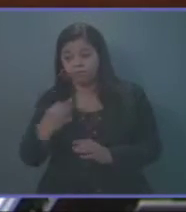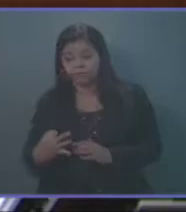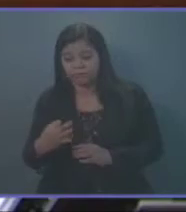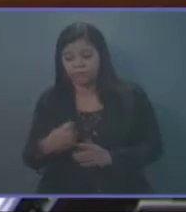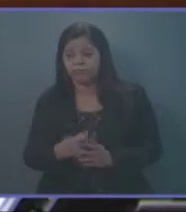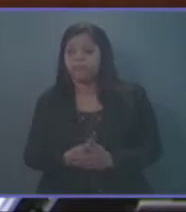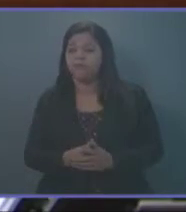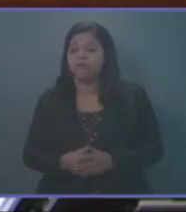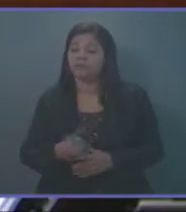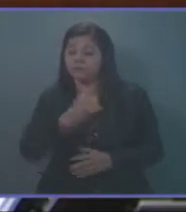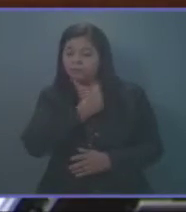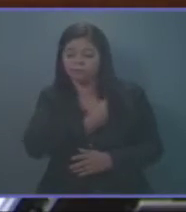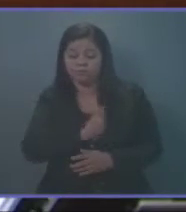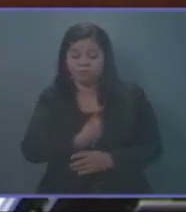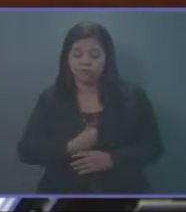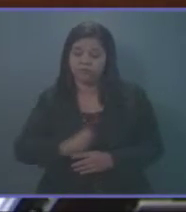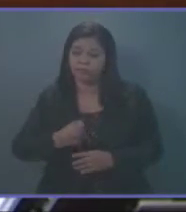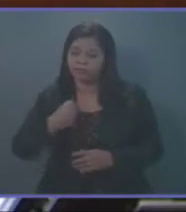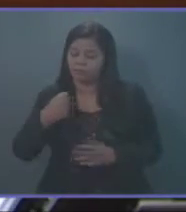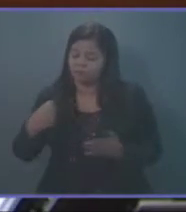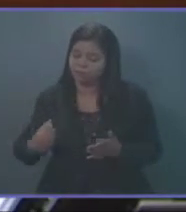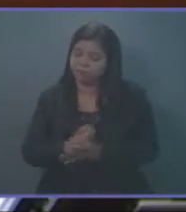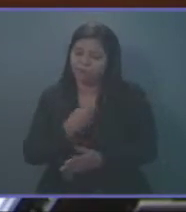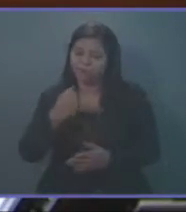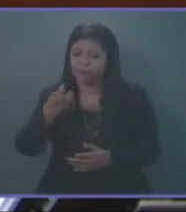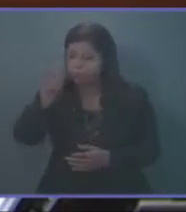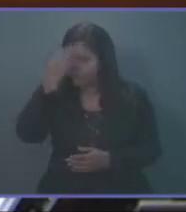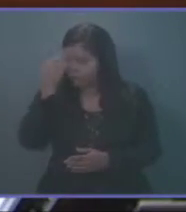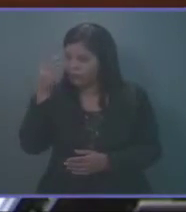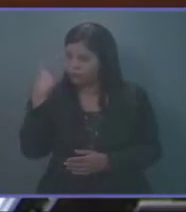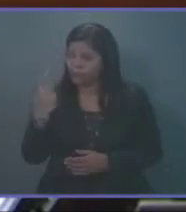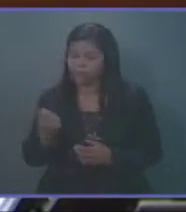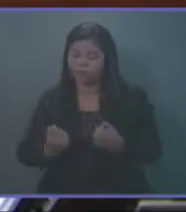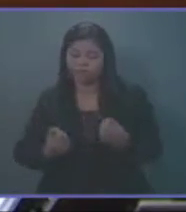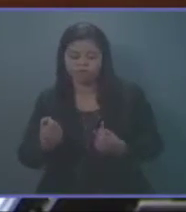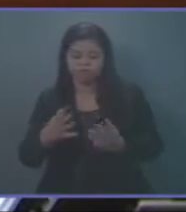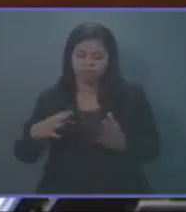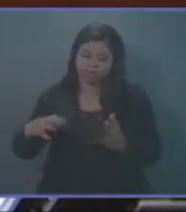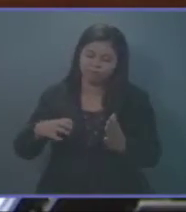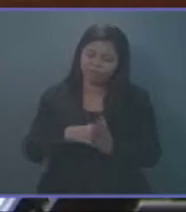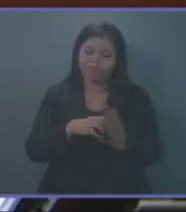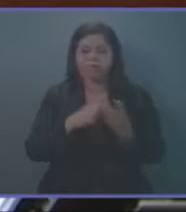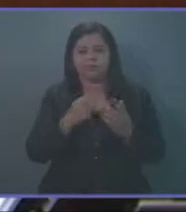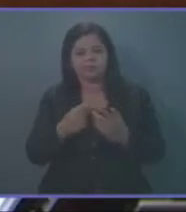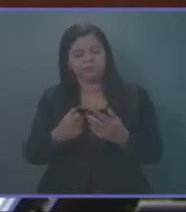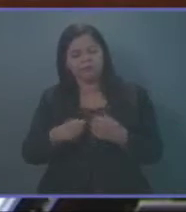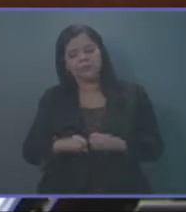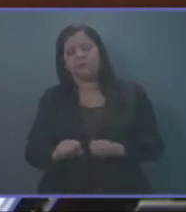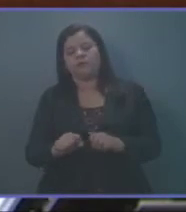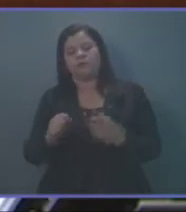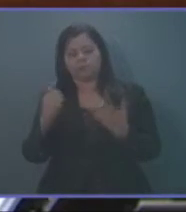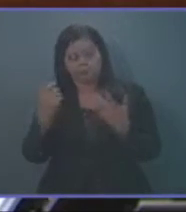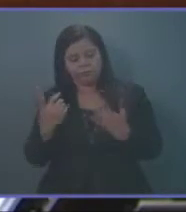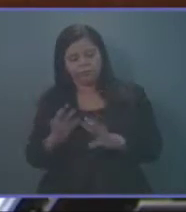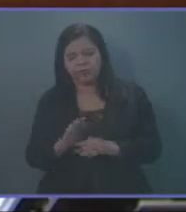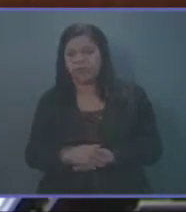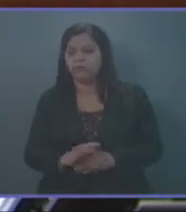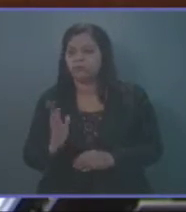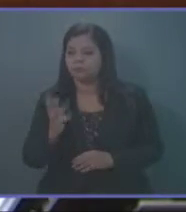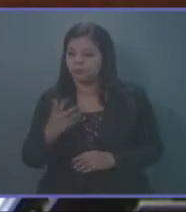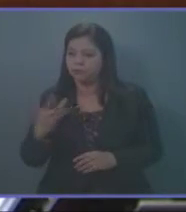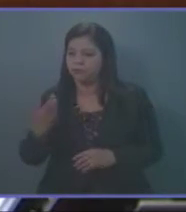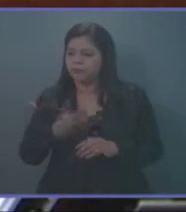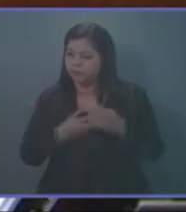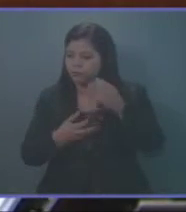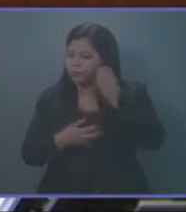sufrió un accidente el pasado domingo y ahora ya descansa vaya nuestro